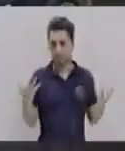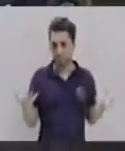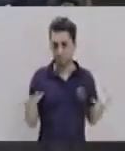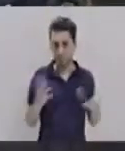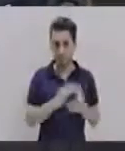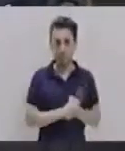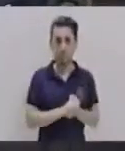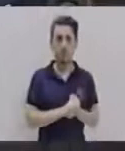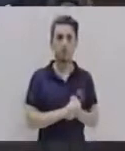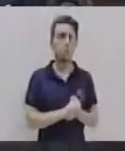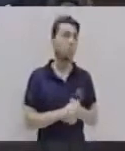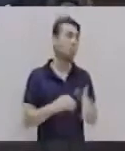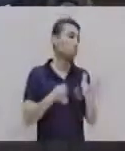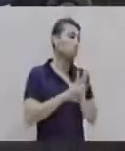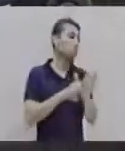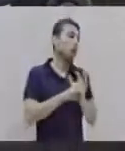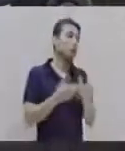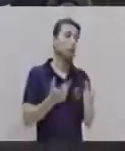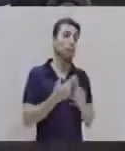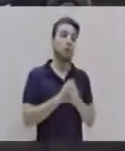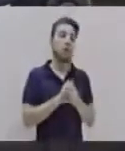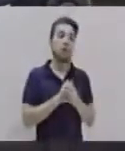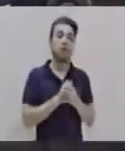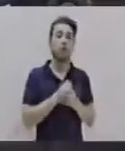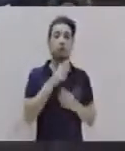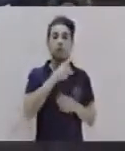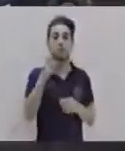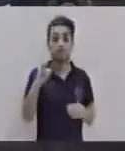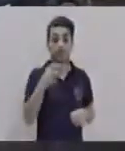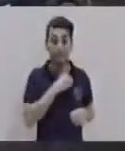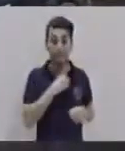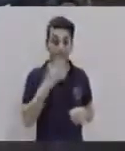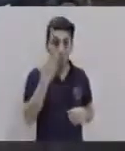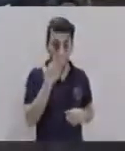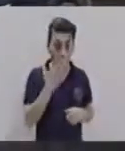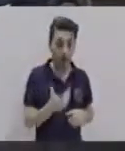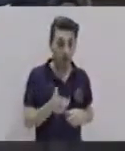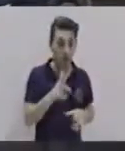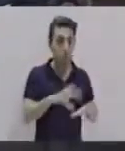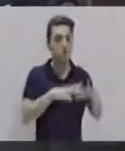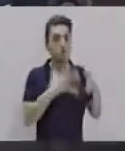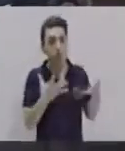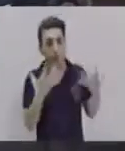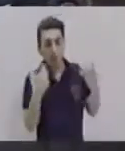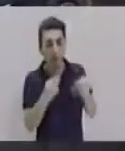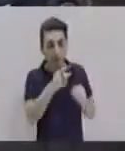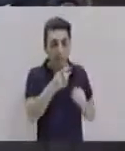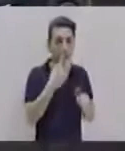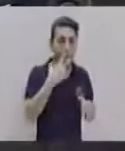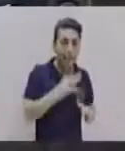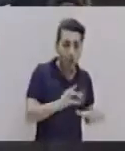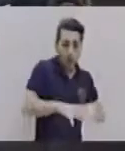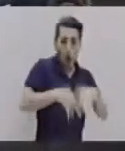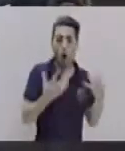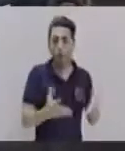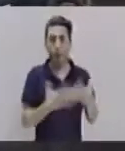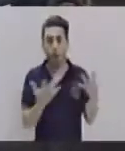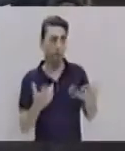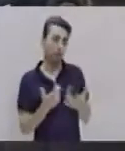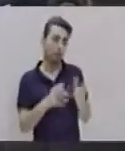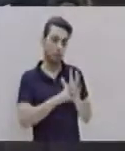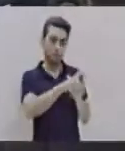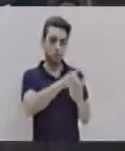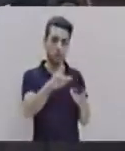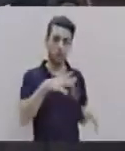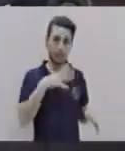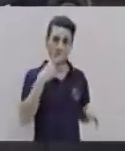fuera en el trabajo, o por ejemplo, si tenemos como la iniciativa de estudiar, ¿y cómo le vas a hacer si tenés hijos? O sea, personas que ya tengan